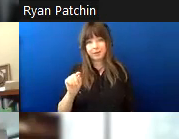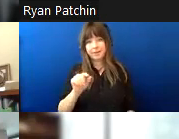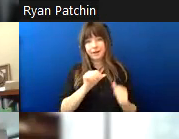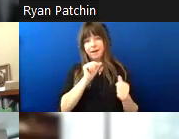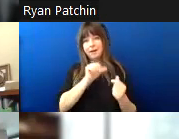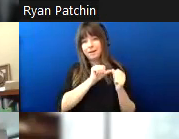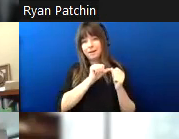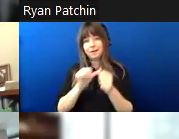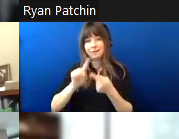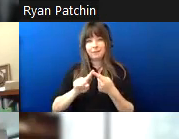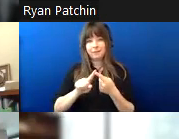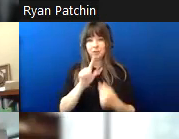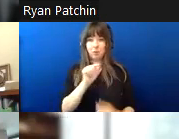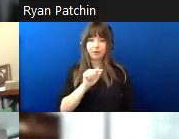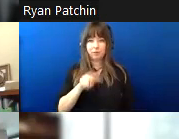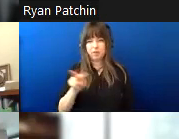2020 y hasta el